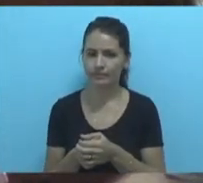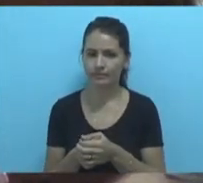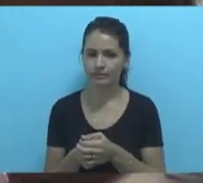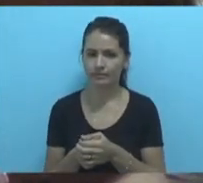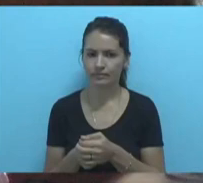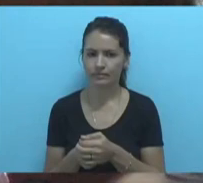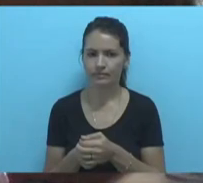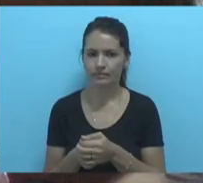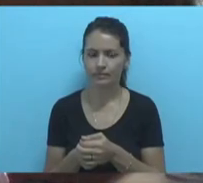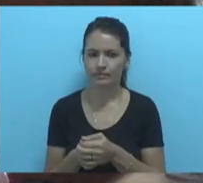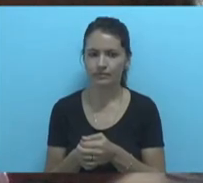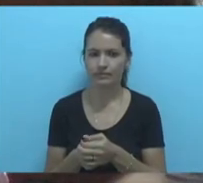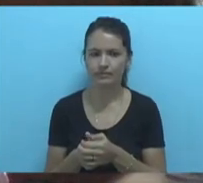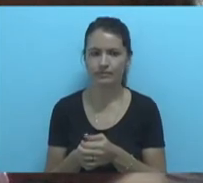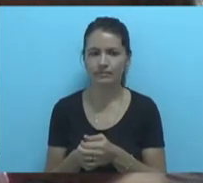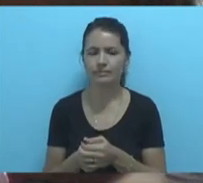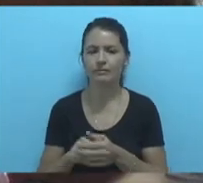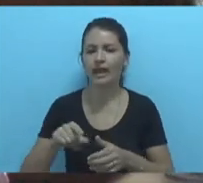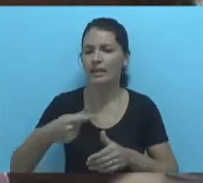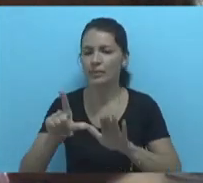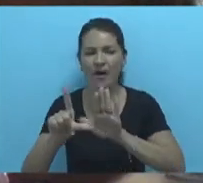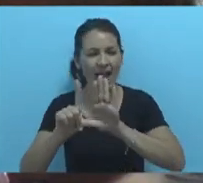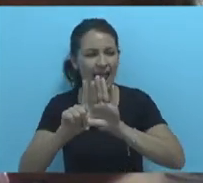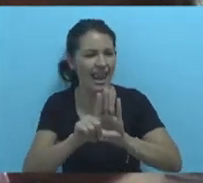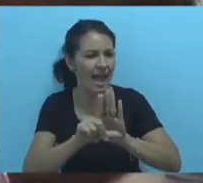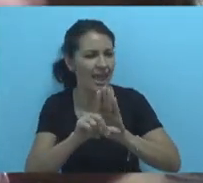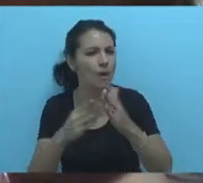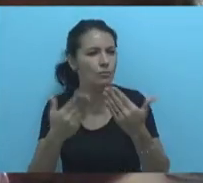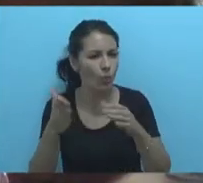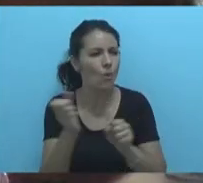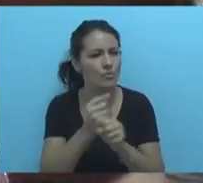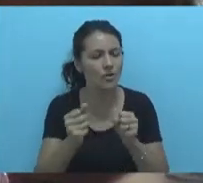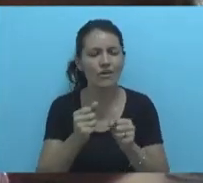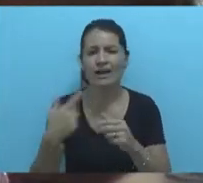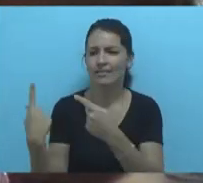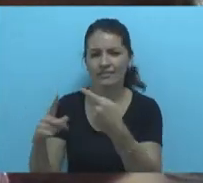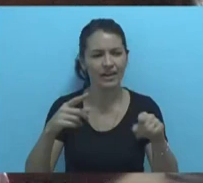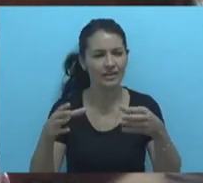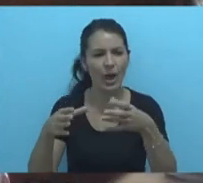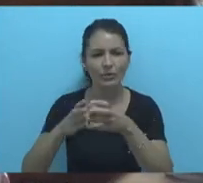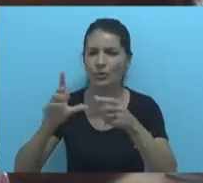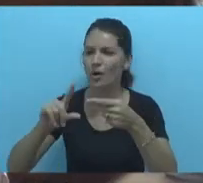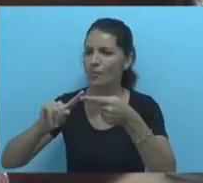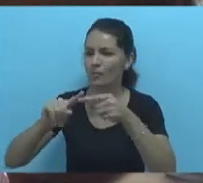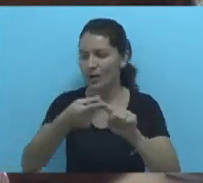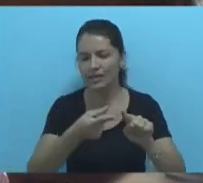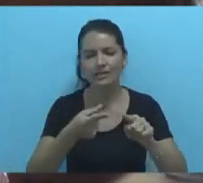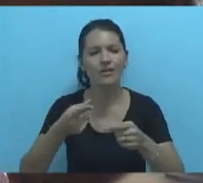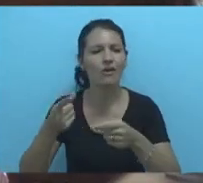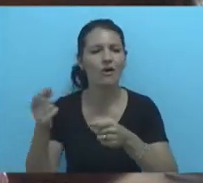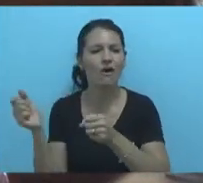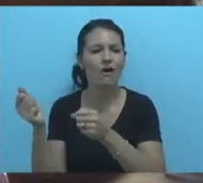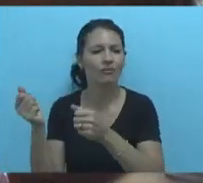trabajo transversal políticamente entre distintos sectores que incorporó incluso, debo decirlo, a